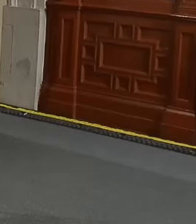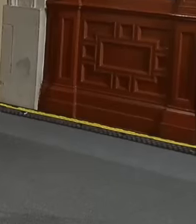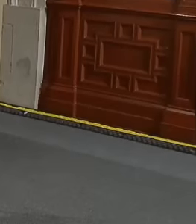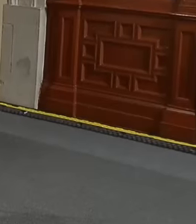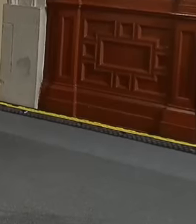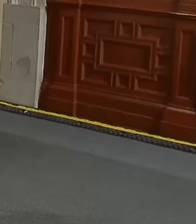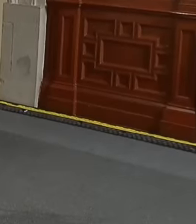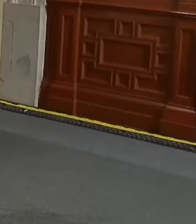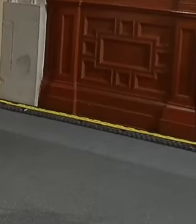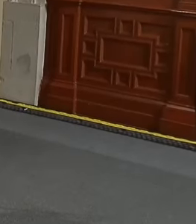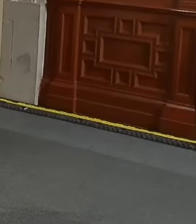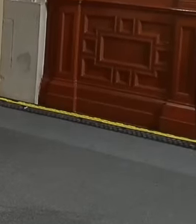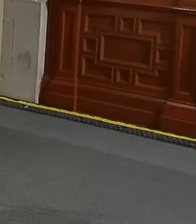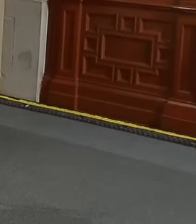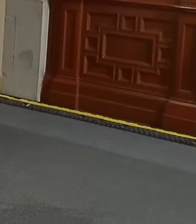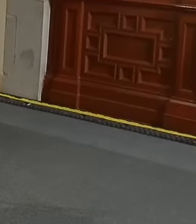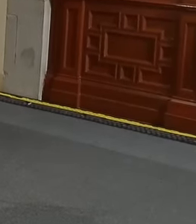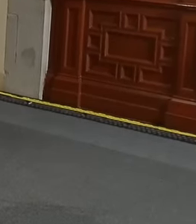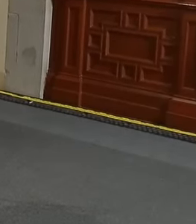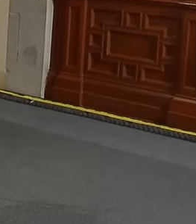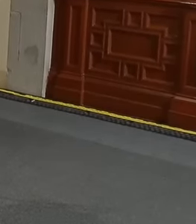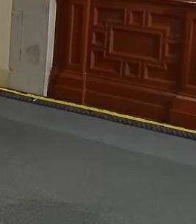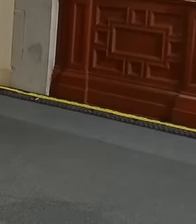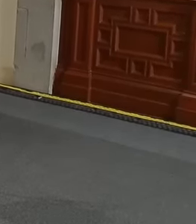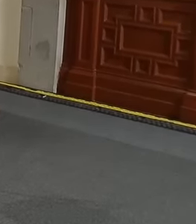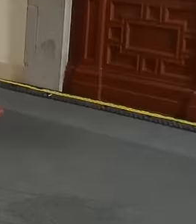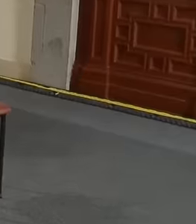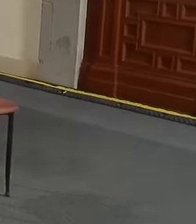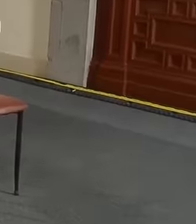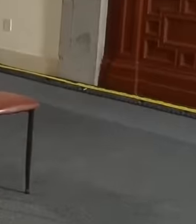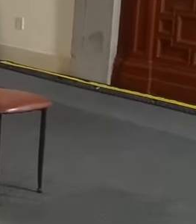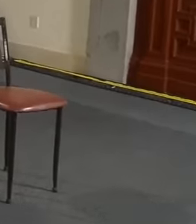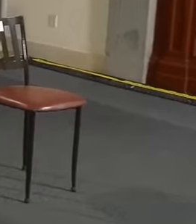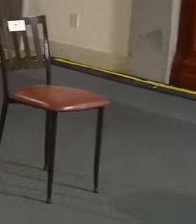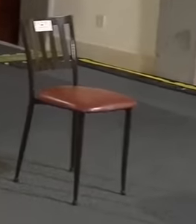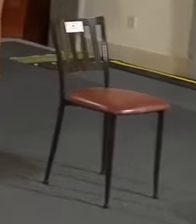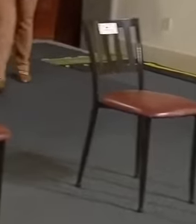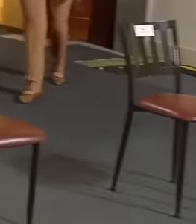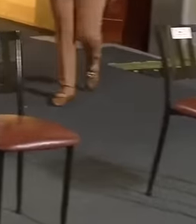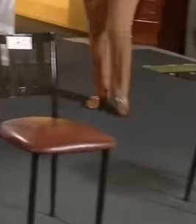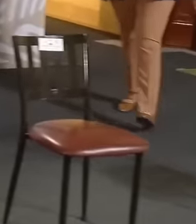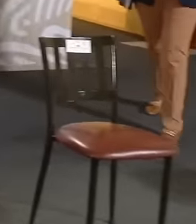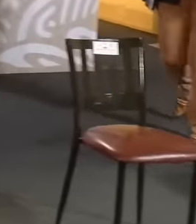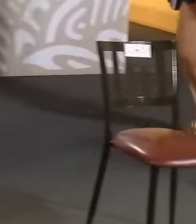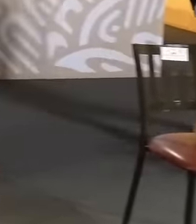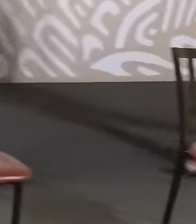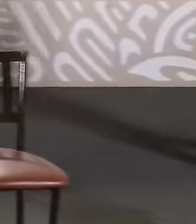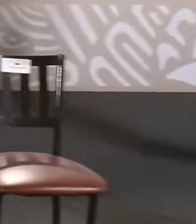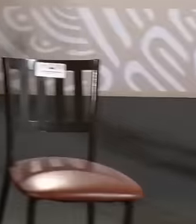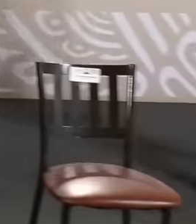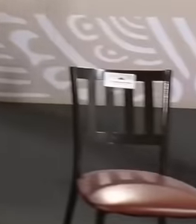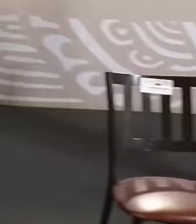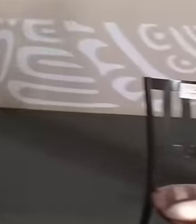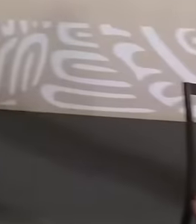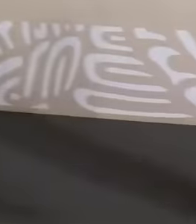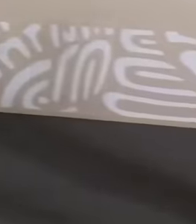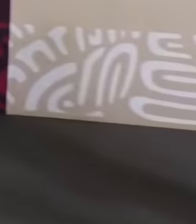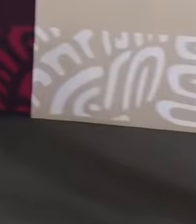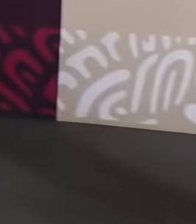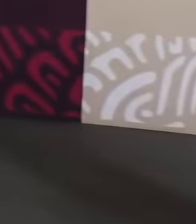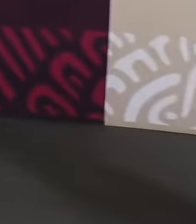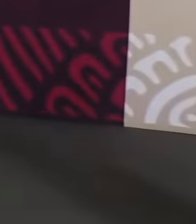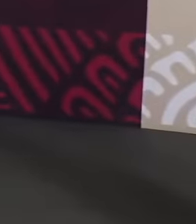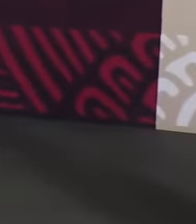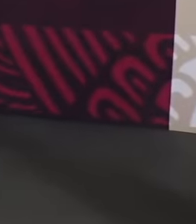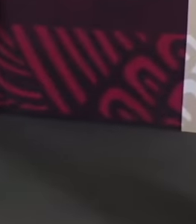El presidente López Obrador llega muy contento a la conferencia de prensa al saber que en la madrugada se aprobó en la Cámara